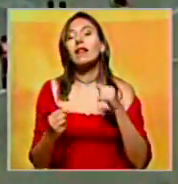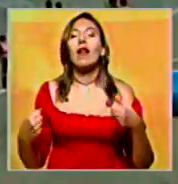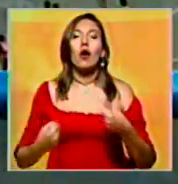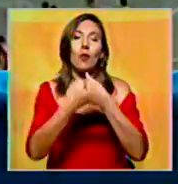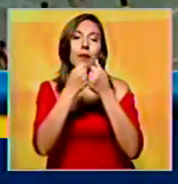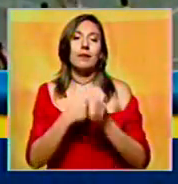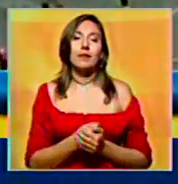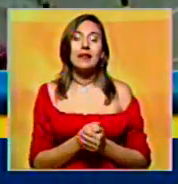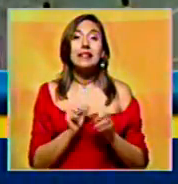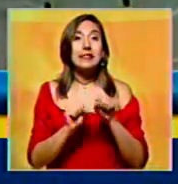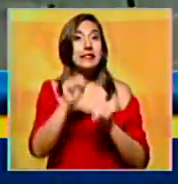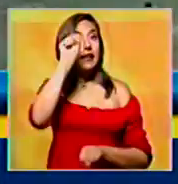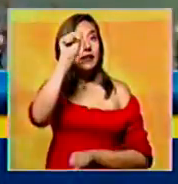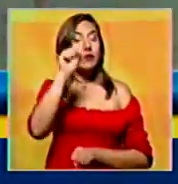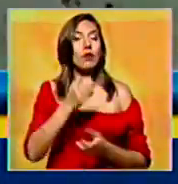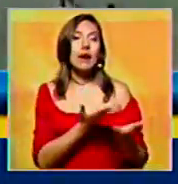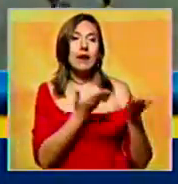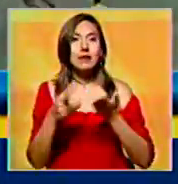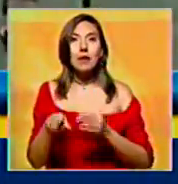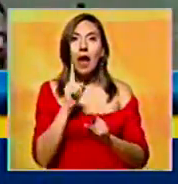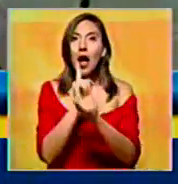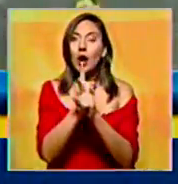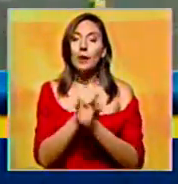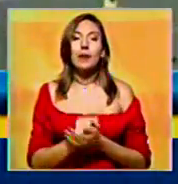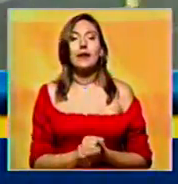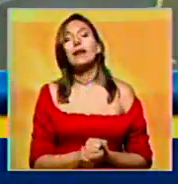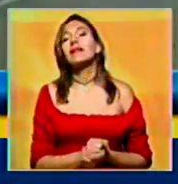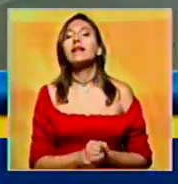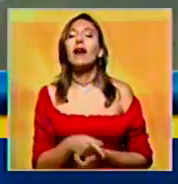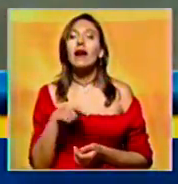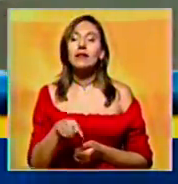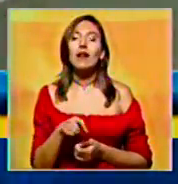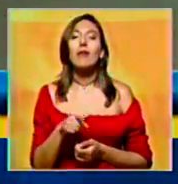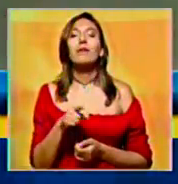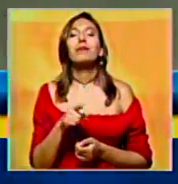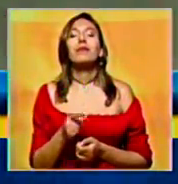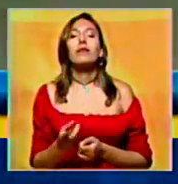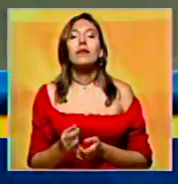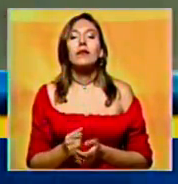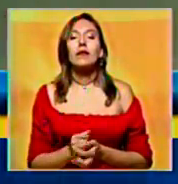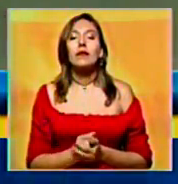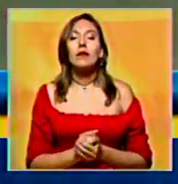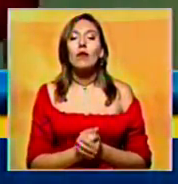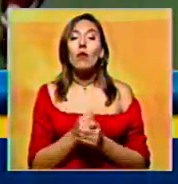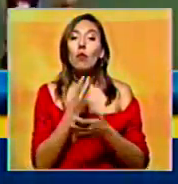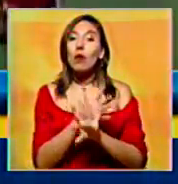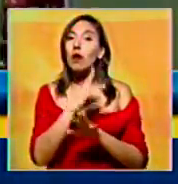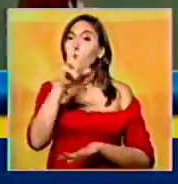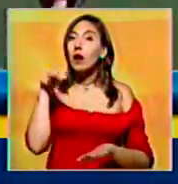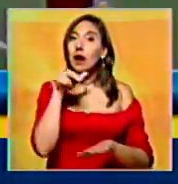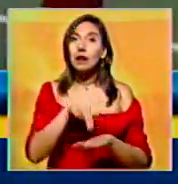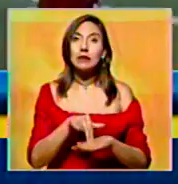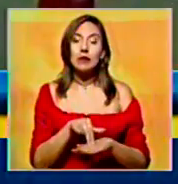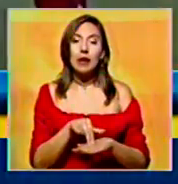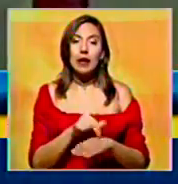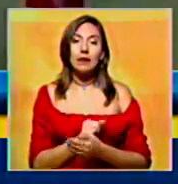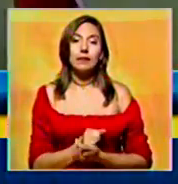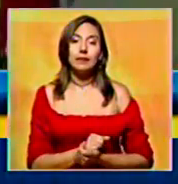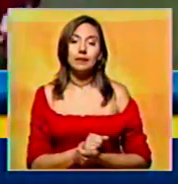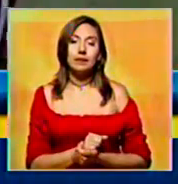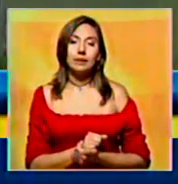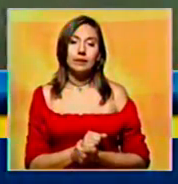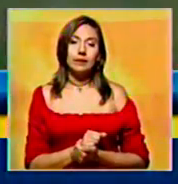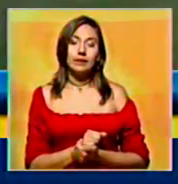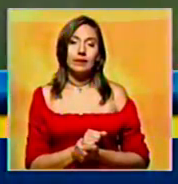Pueblo Nuevo de la ciudad de San Cristóbal recibirá este encuentro, que será otra edición del clásico del fútbol nacional. El conjunto que dirige Daniel Farías llega